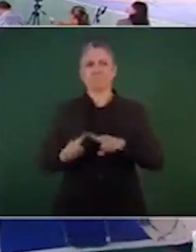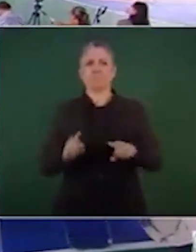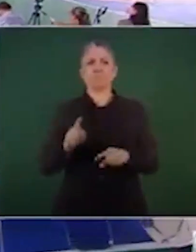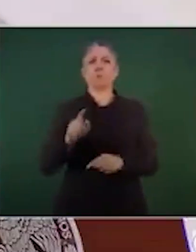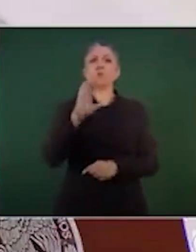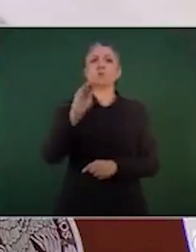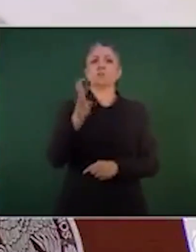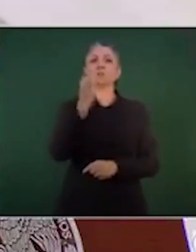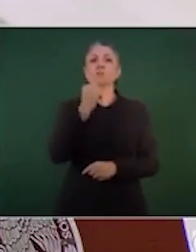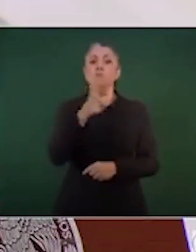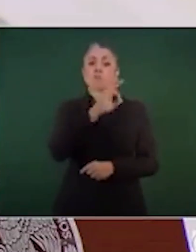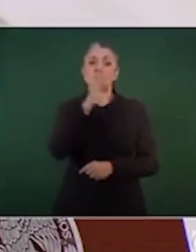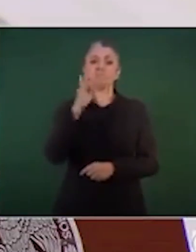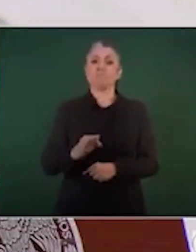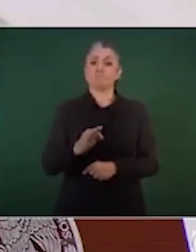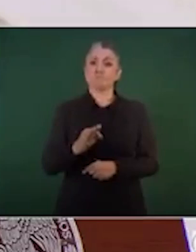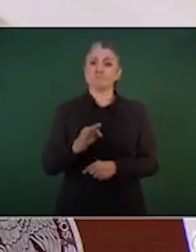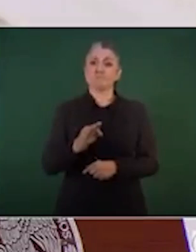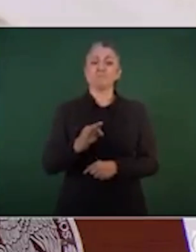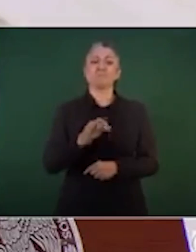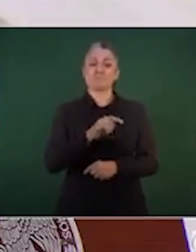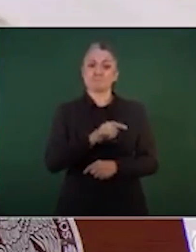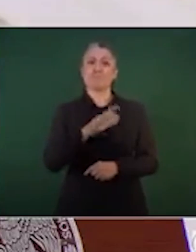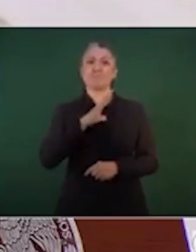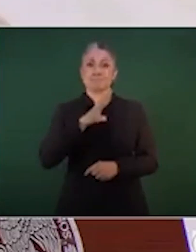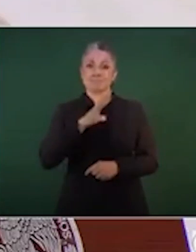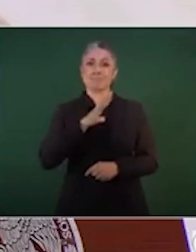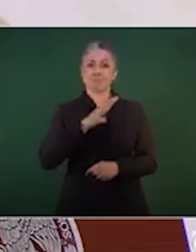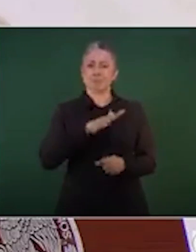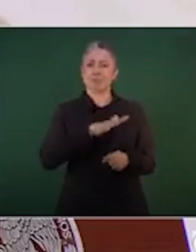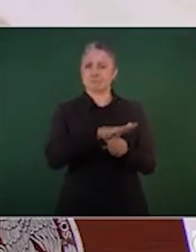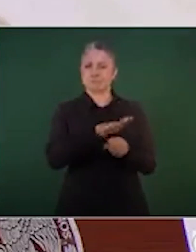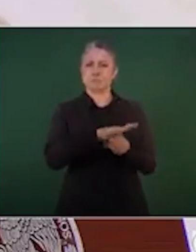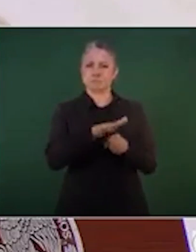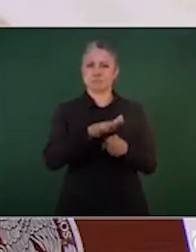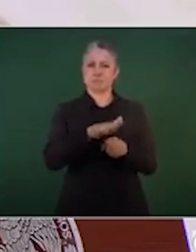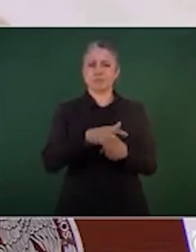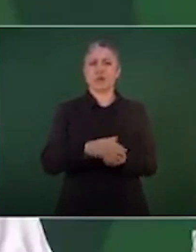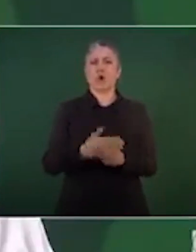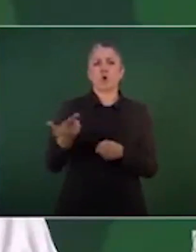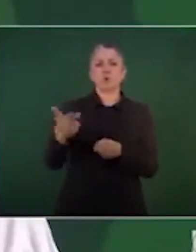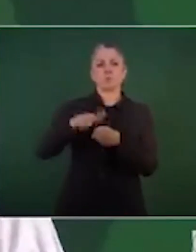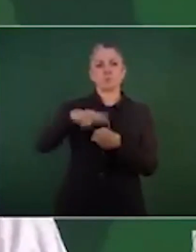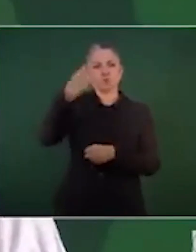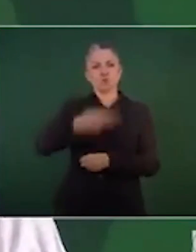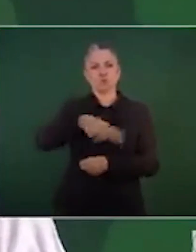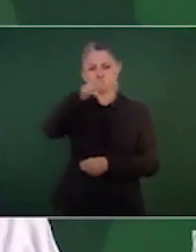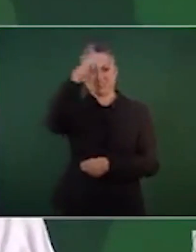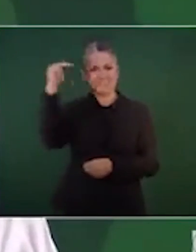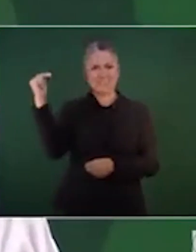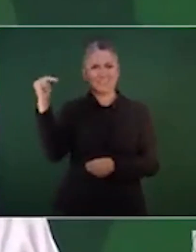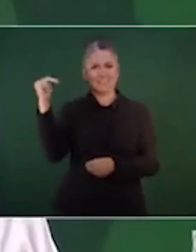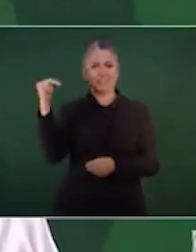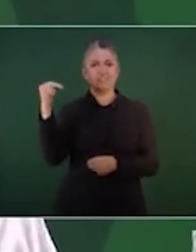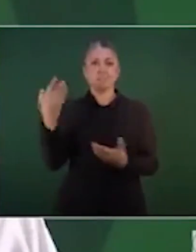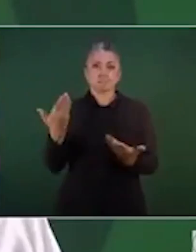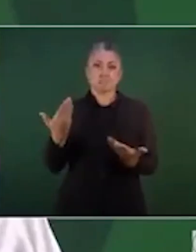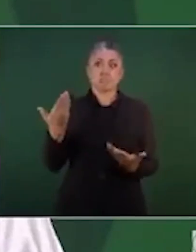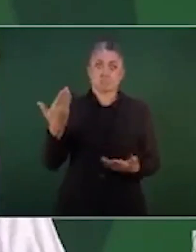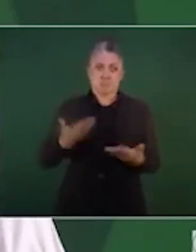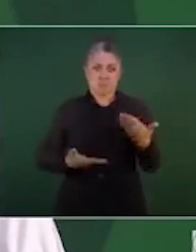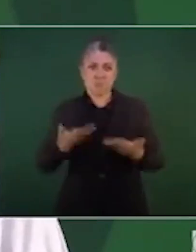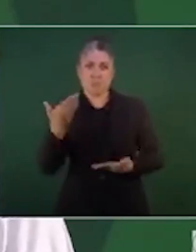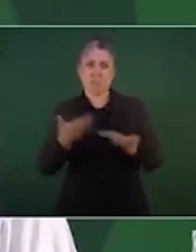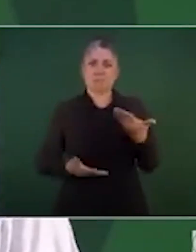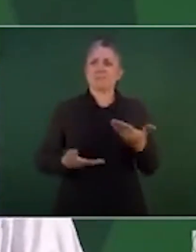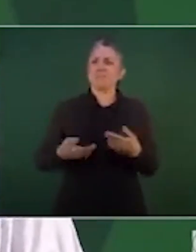99%, 99%. Los hospitales de Nayarit son demandados y la demanda